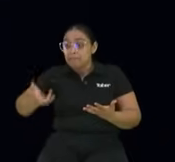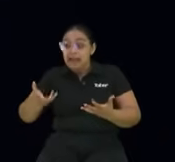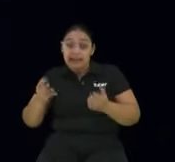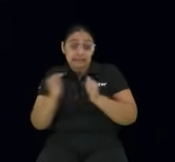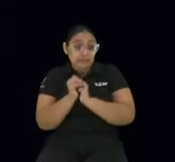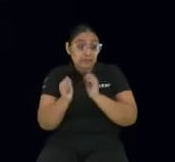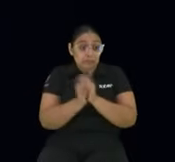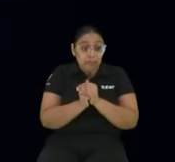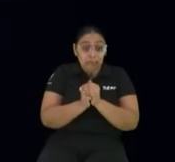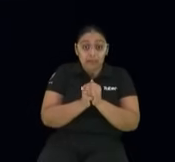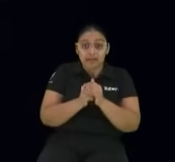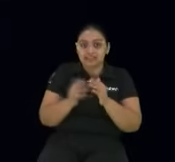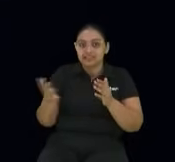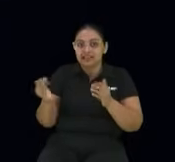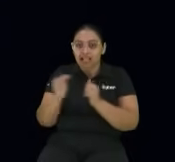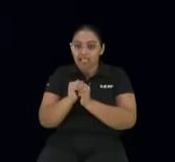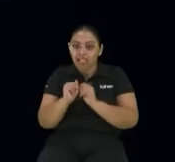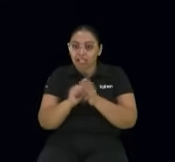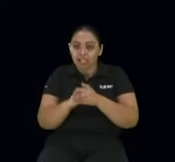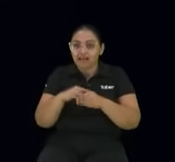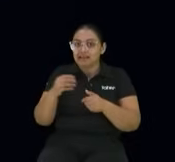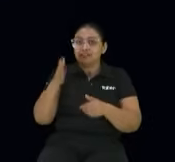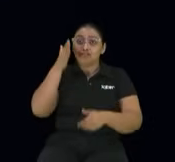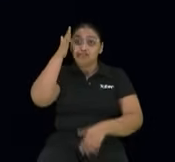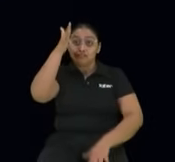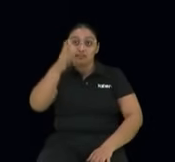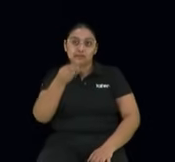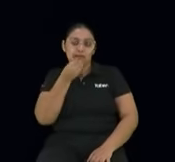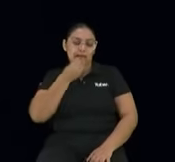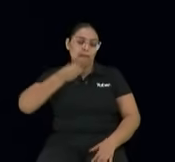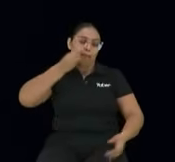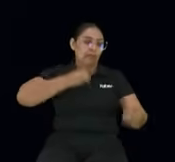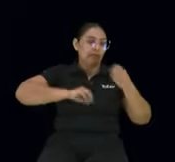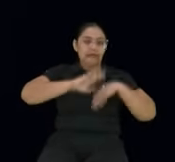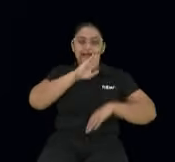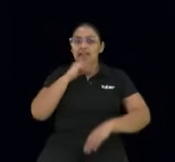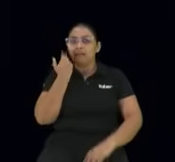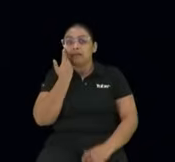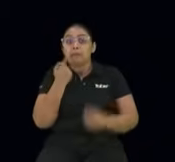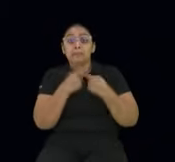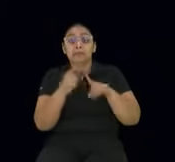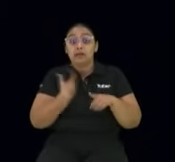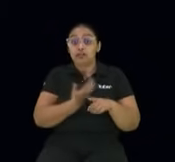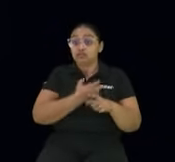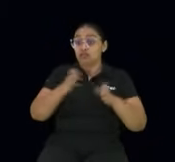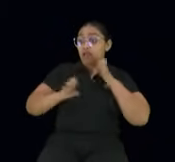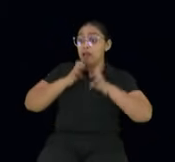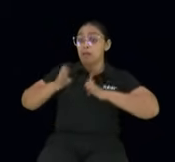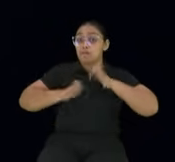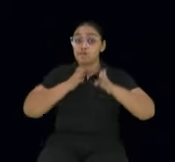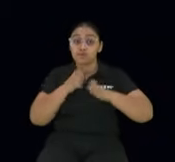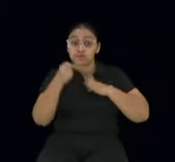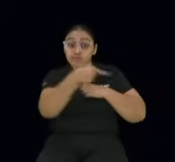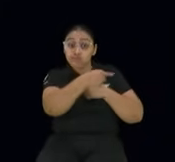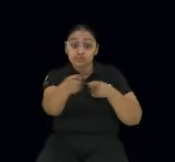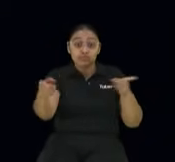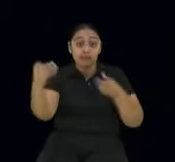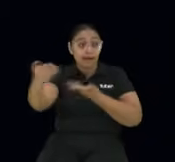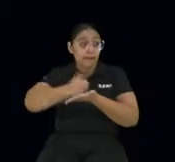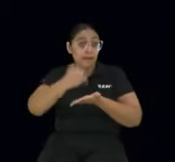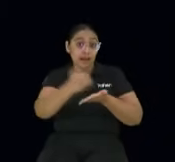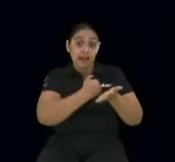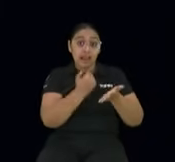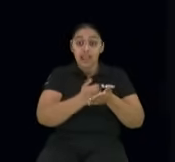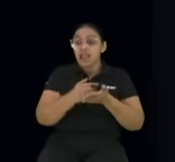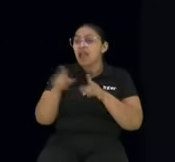hospital por ahí va todo el mundo y hay que motivarlo hermano venga al culto Van a ver pupusas